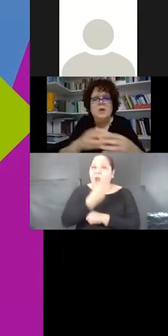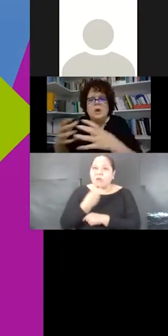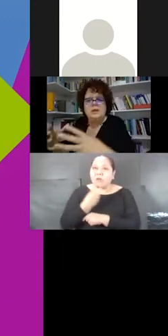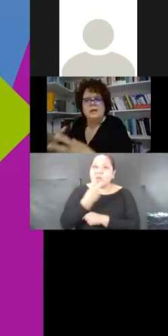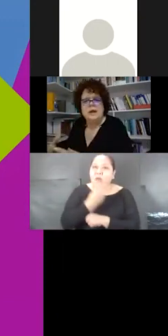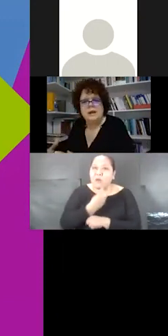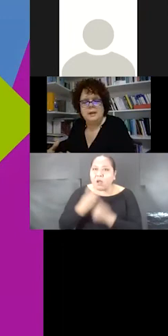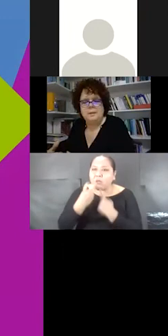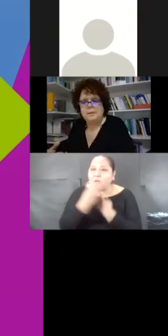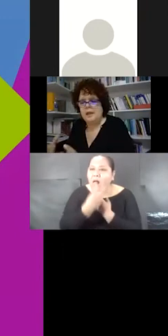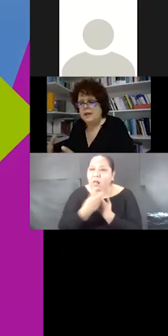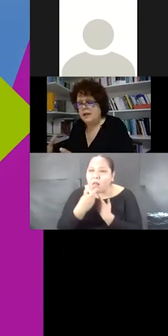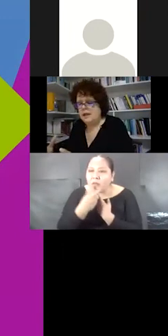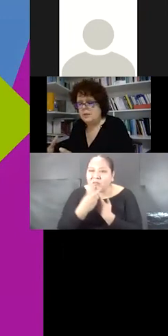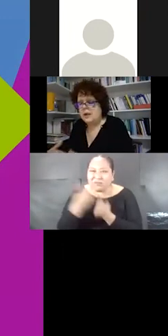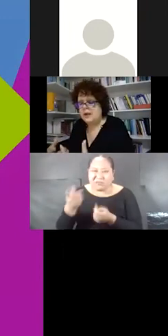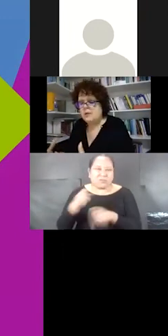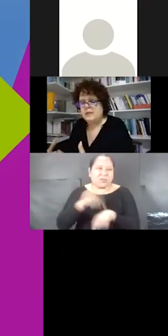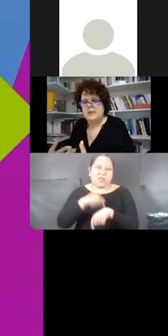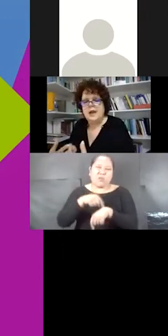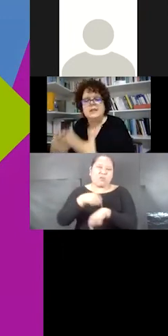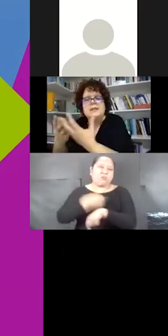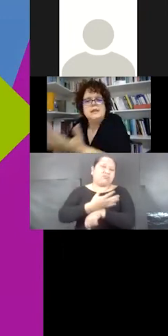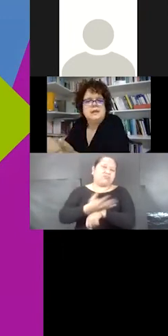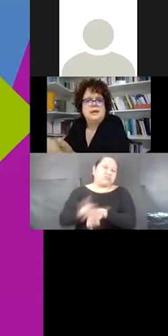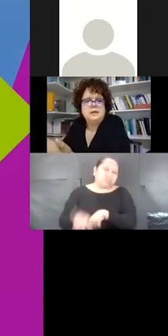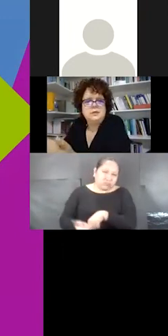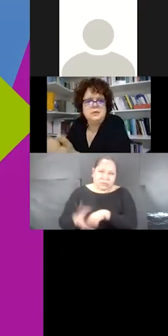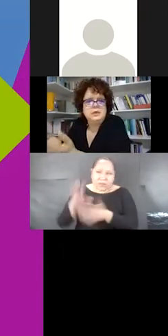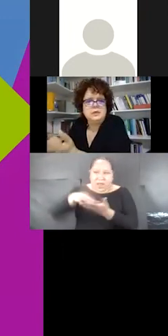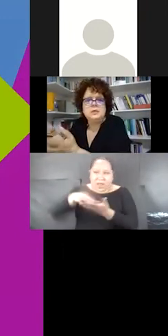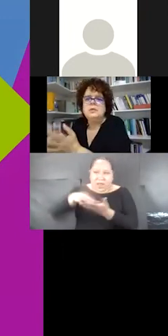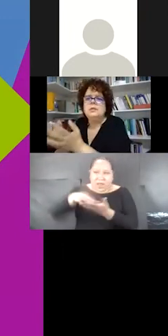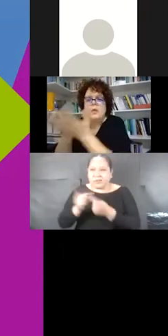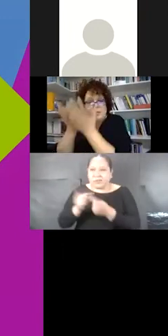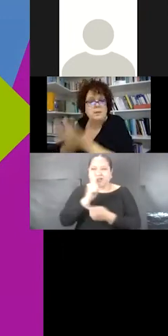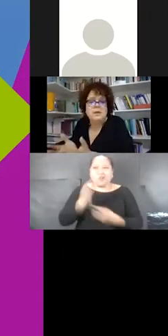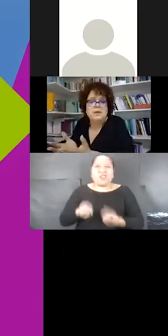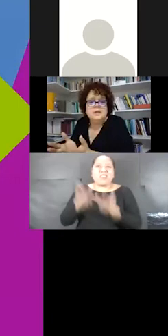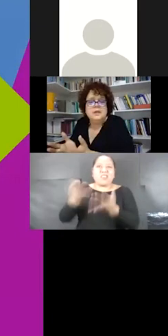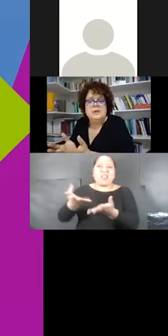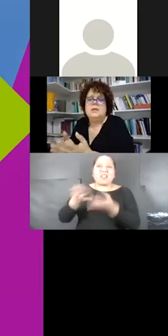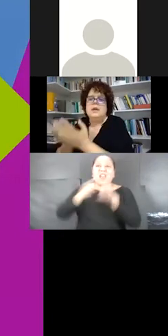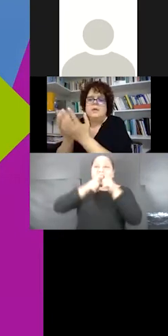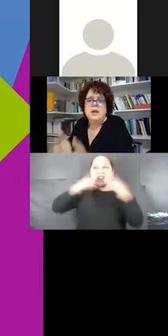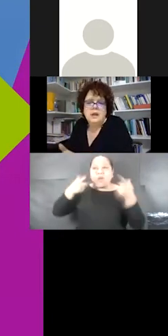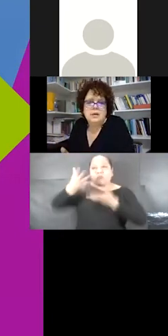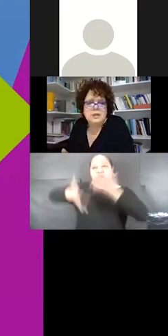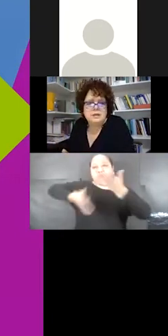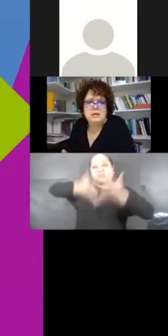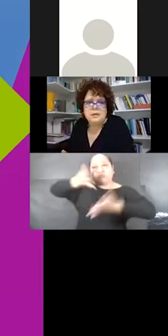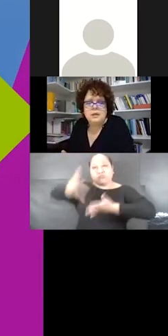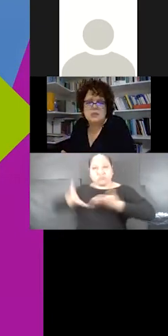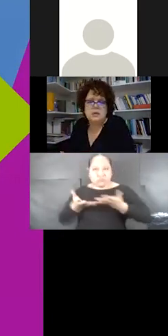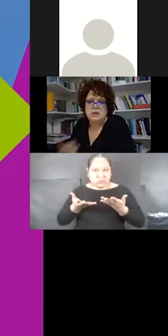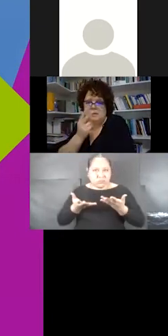en lugar de darle una lengua que sea accesible a su cuerpo, ¿no? ¿Cuál es la lengua accesible